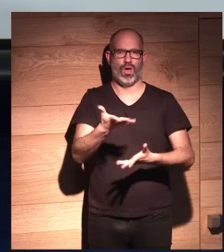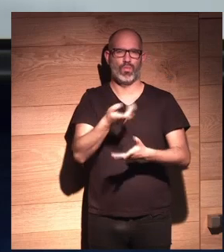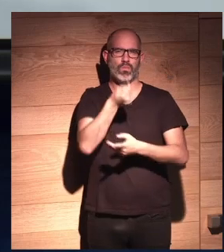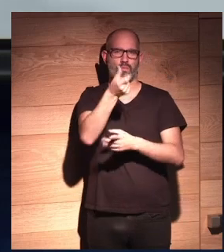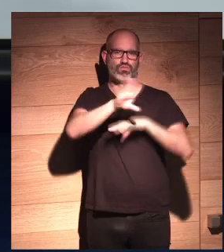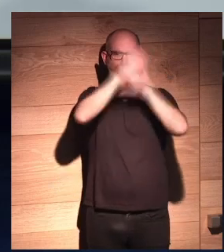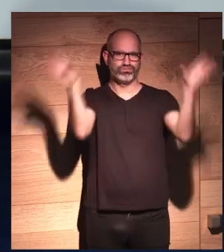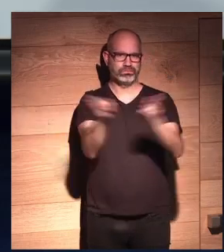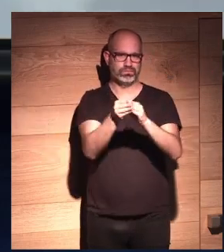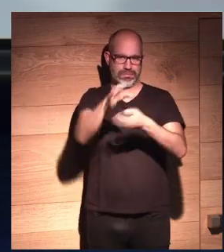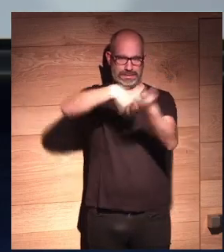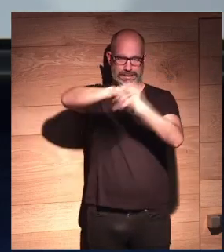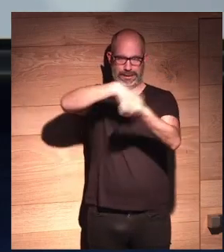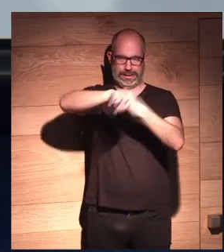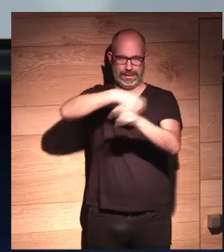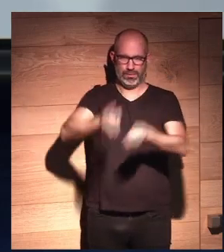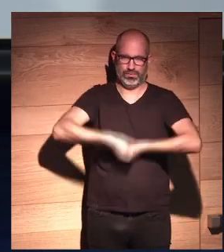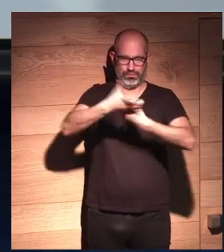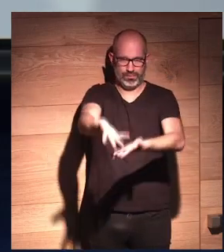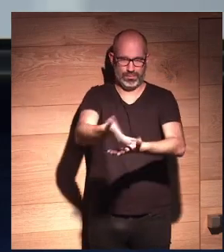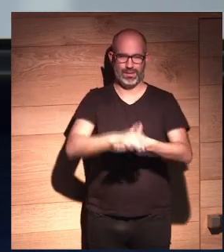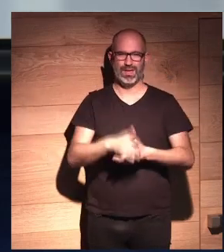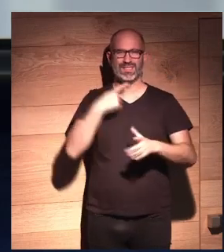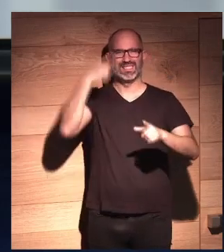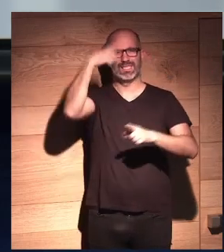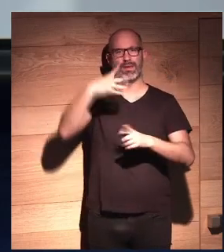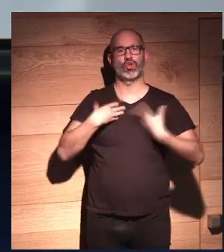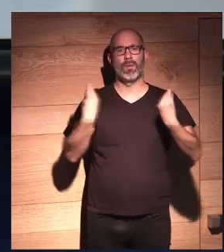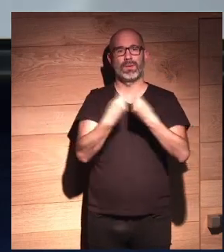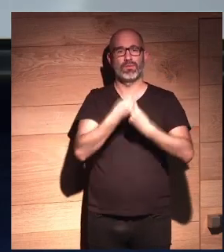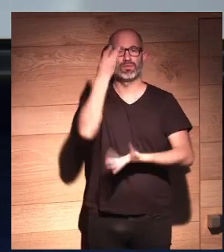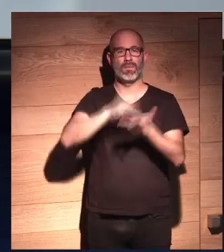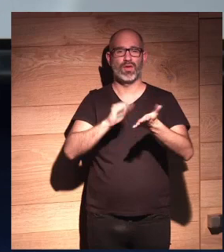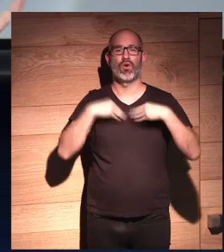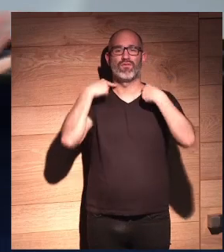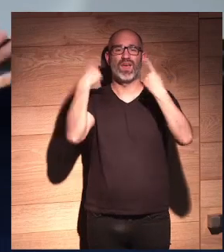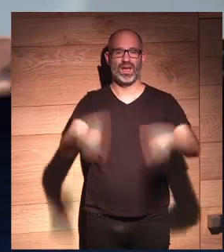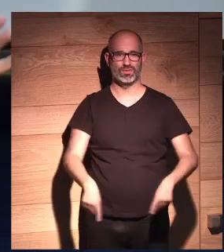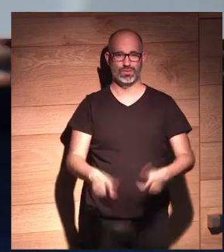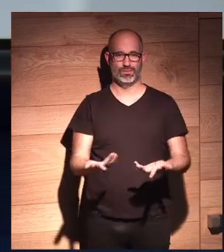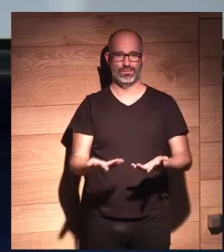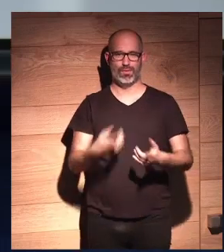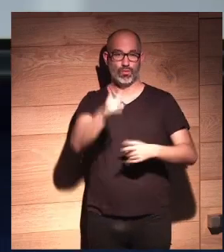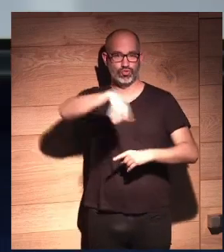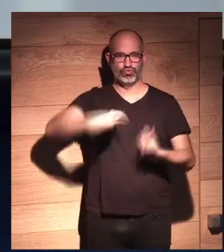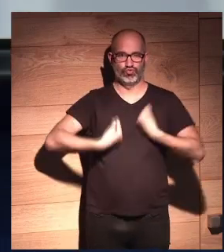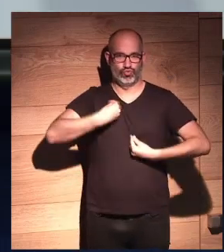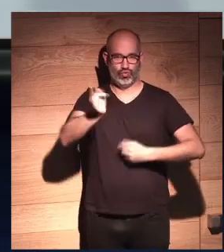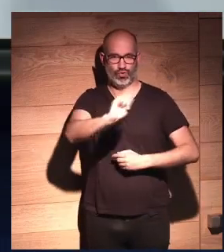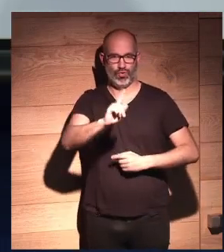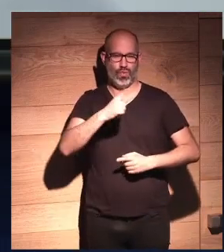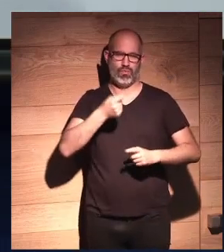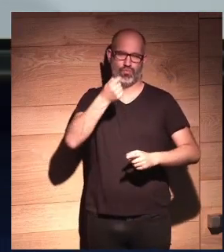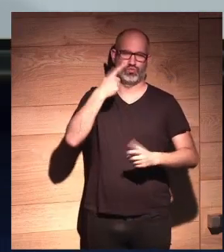poco apocalíptico, que es saber convivir con el fracaso. Vale, no os asustéis, suena un